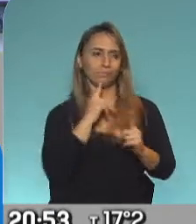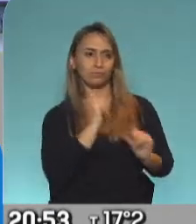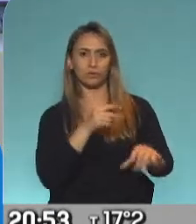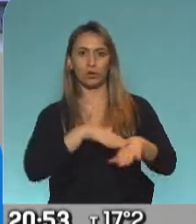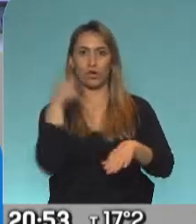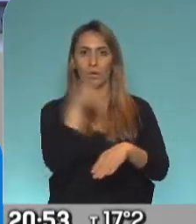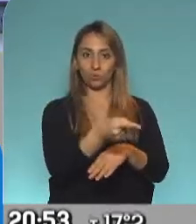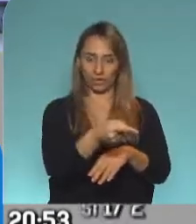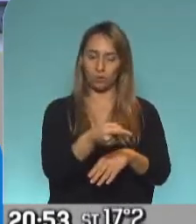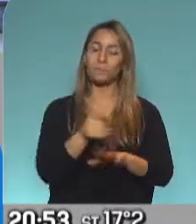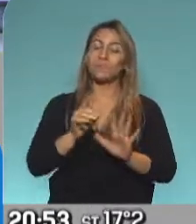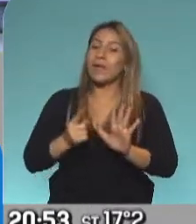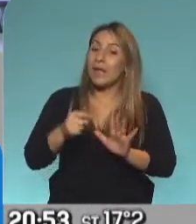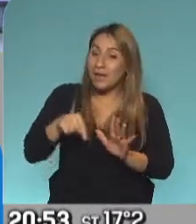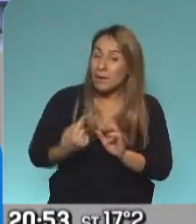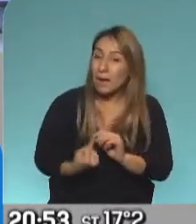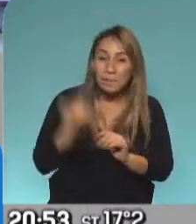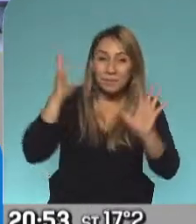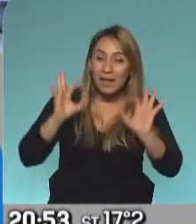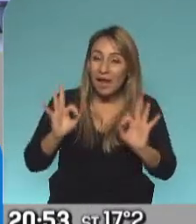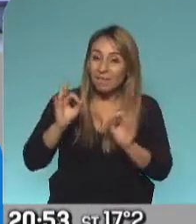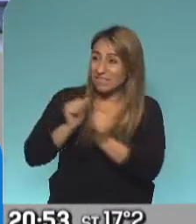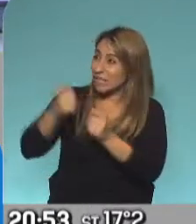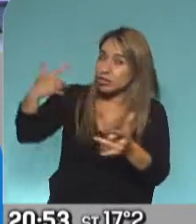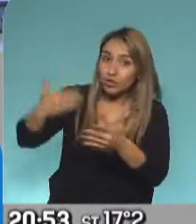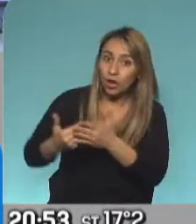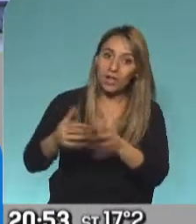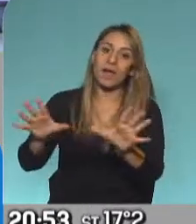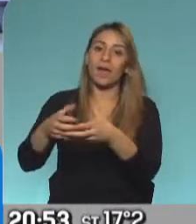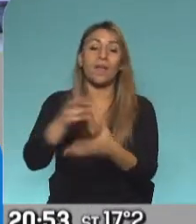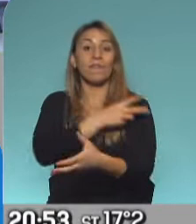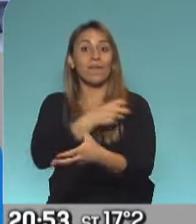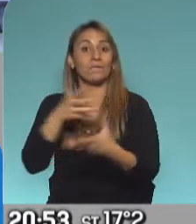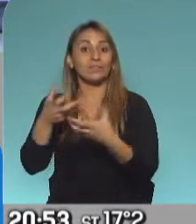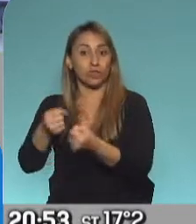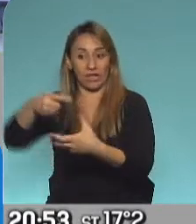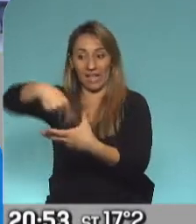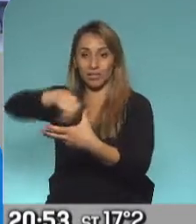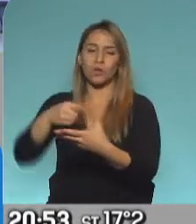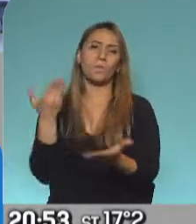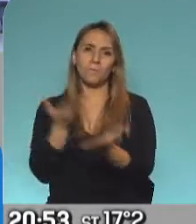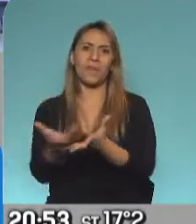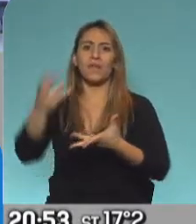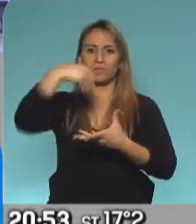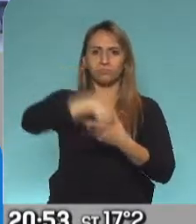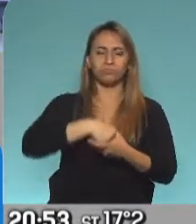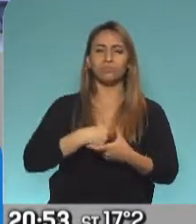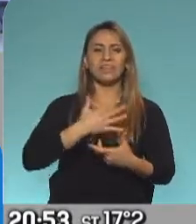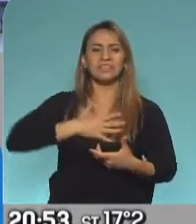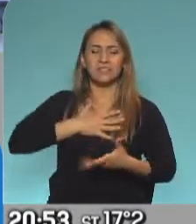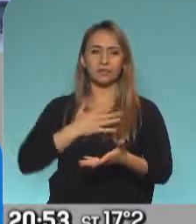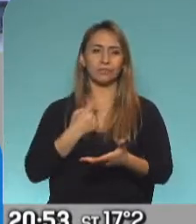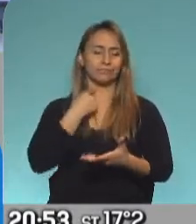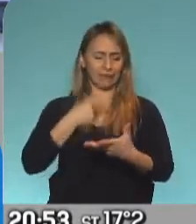defensoría pide ser querellante porque se considera víctima de un delito que involucró a todos los defensores oficiales